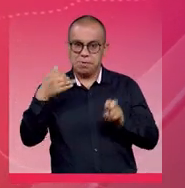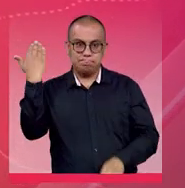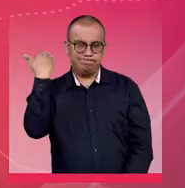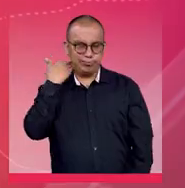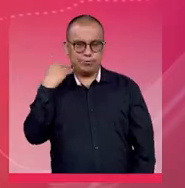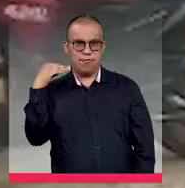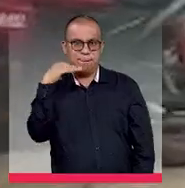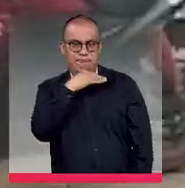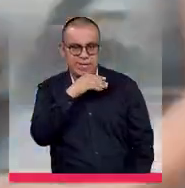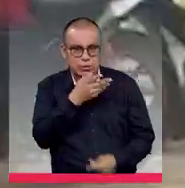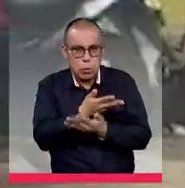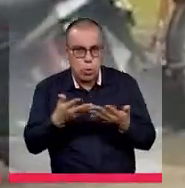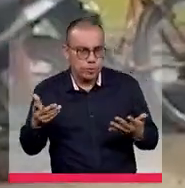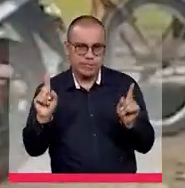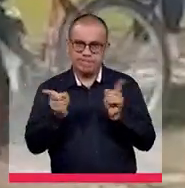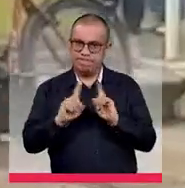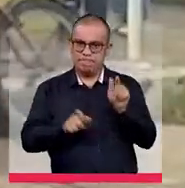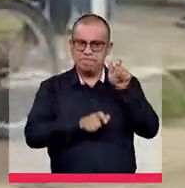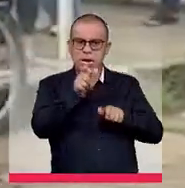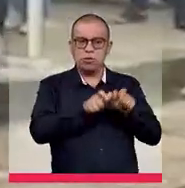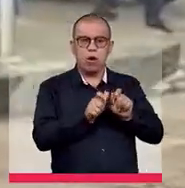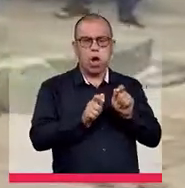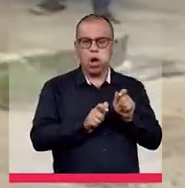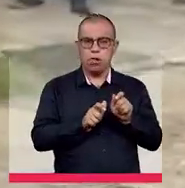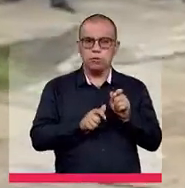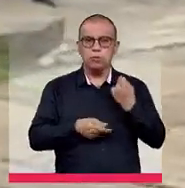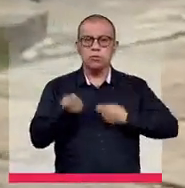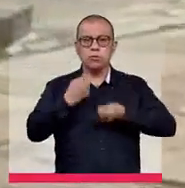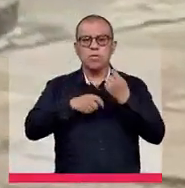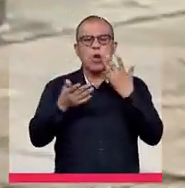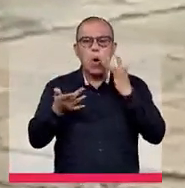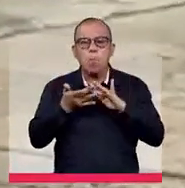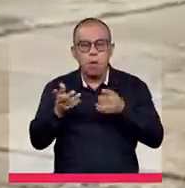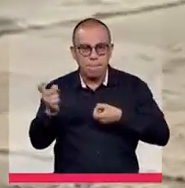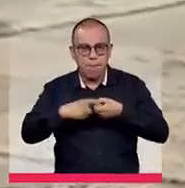en estafas como esta de personas que ofrecen trabajo de manera fraudulenta.